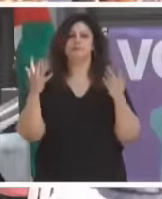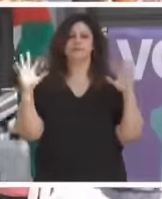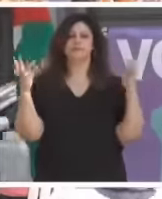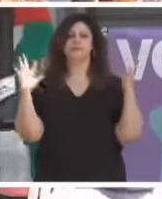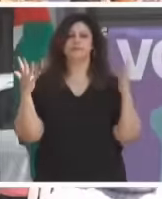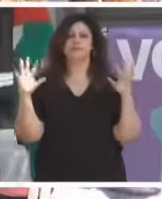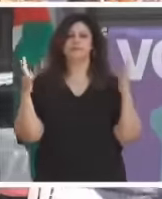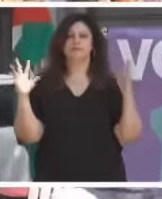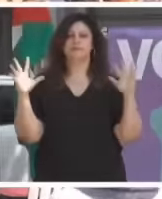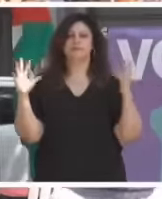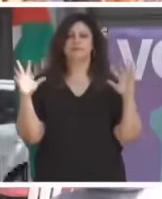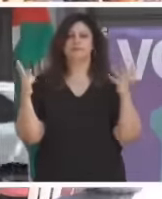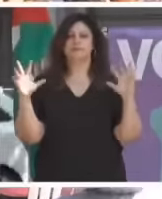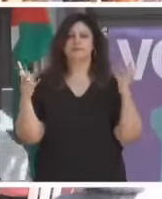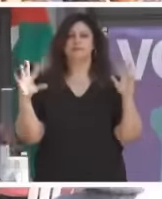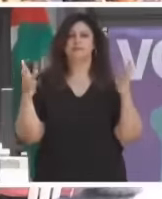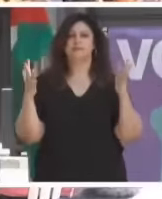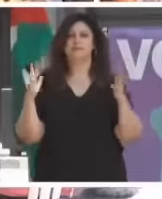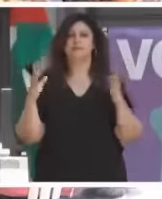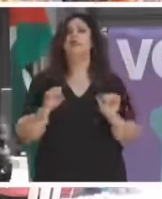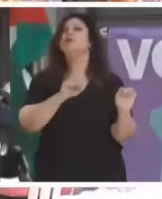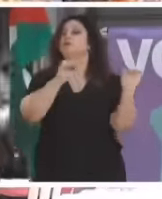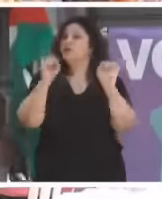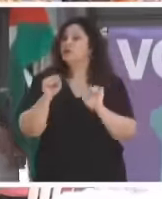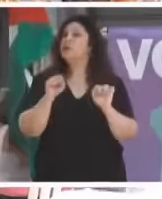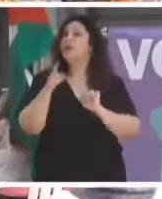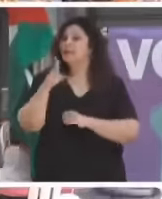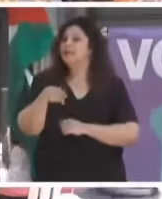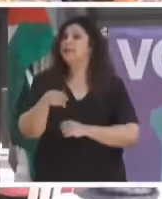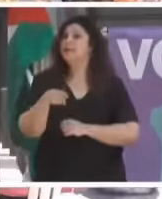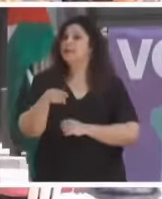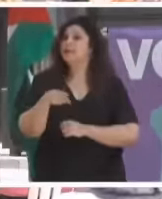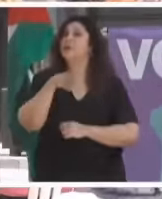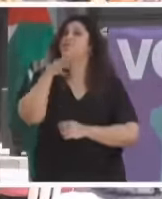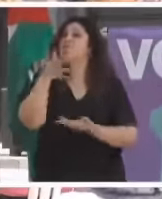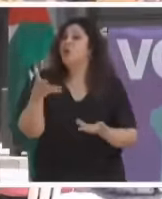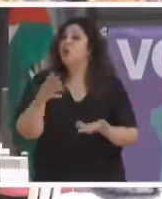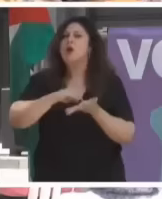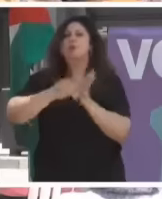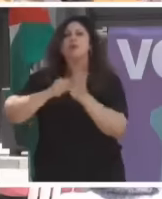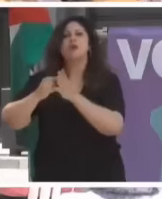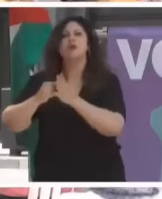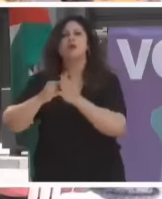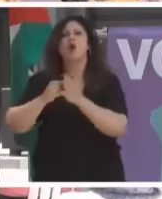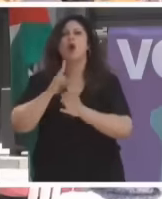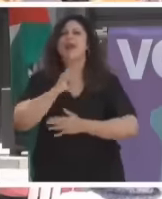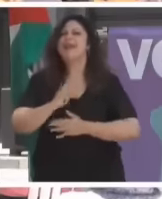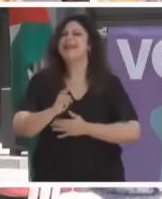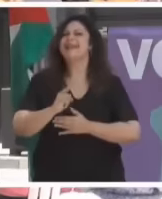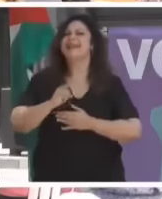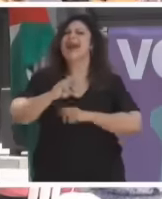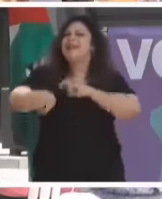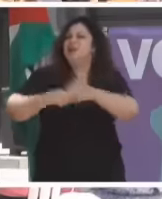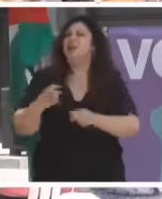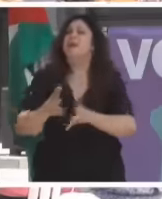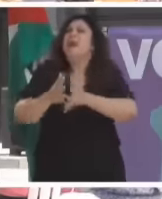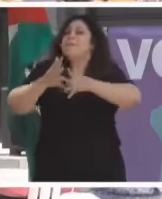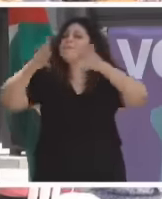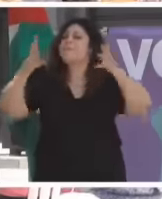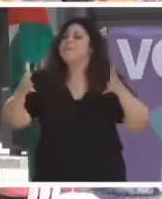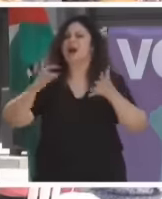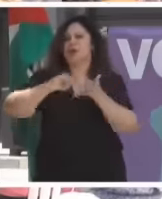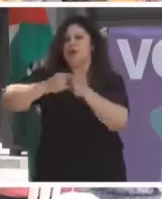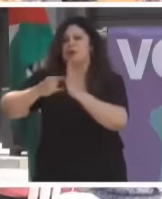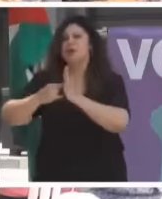Y lo vamos a proteger también ante esos proyectos de energías renovables, macro proyectos que también se